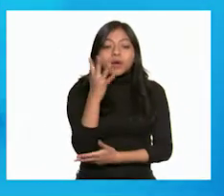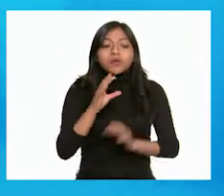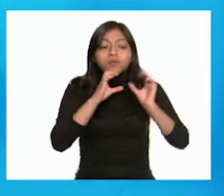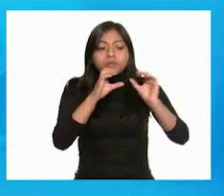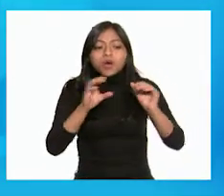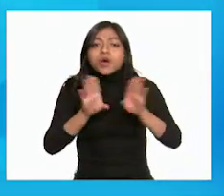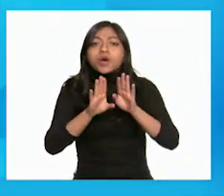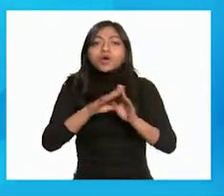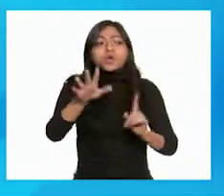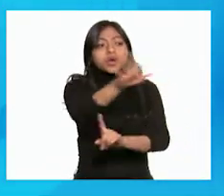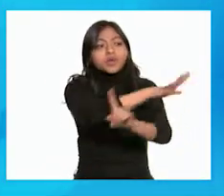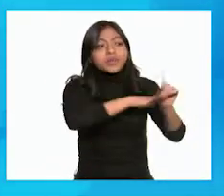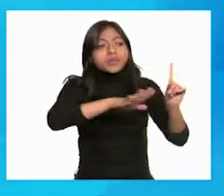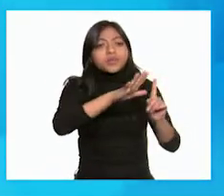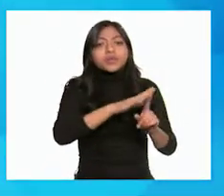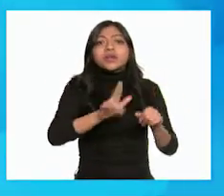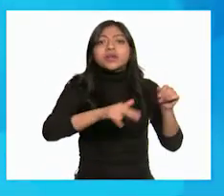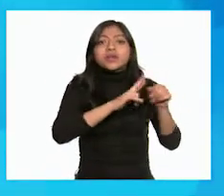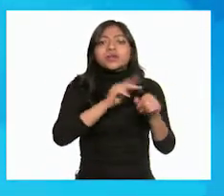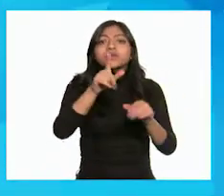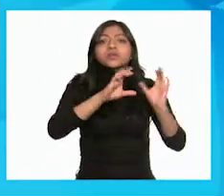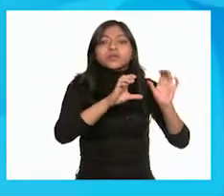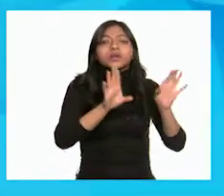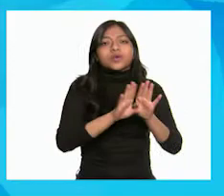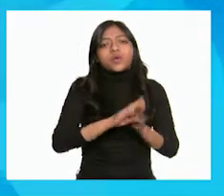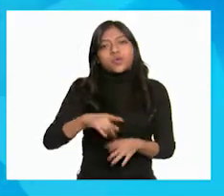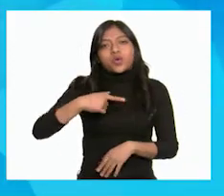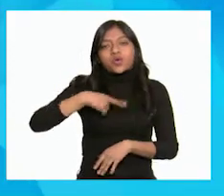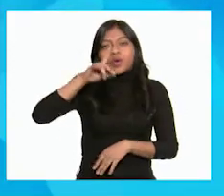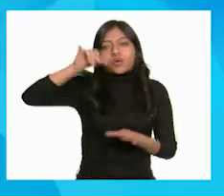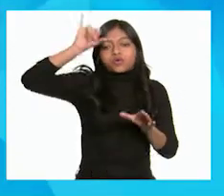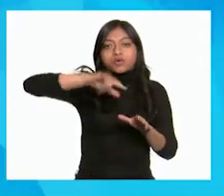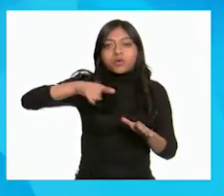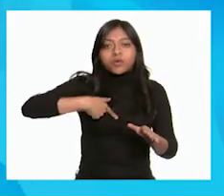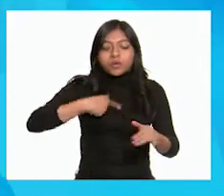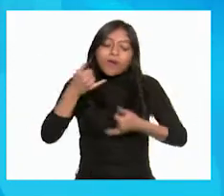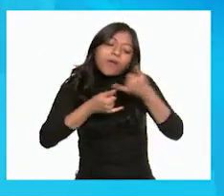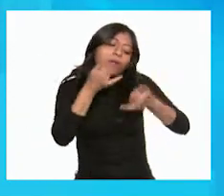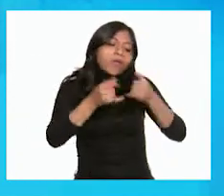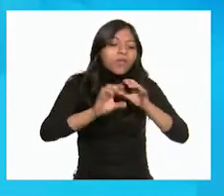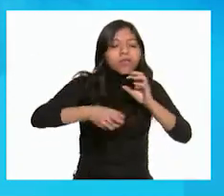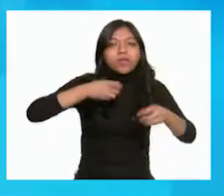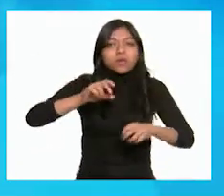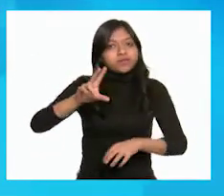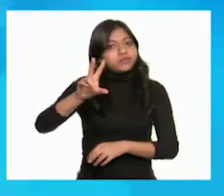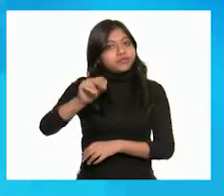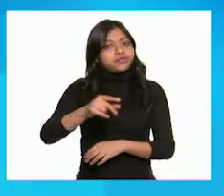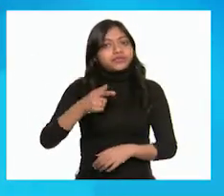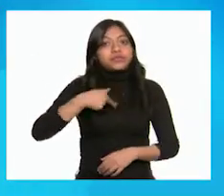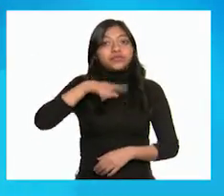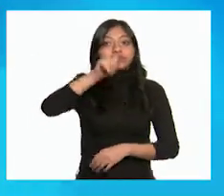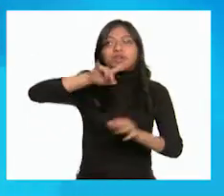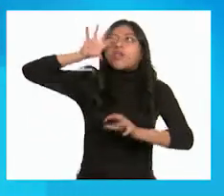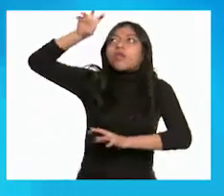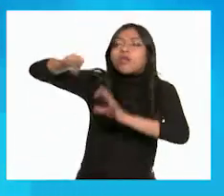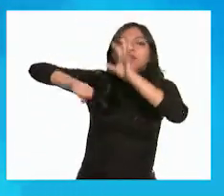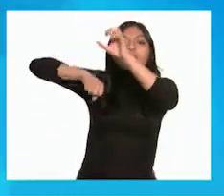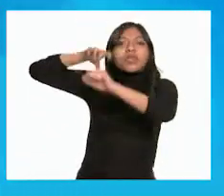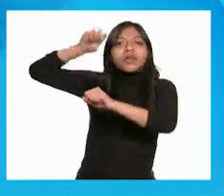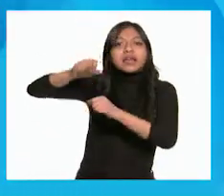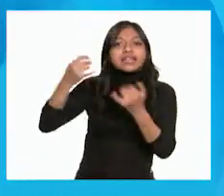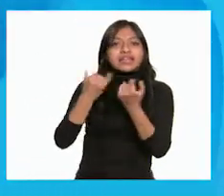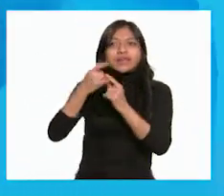naturaleza que te rodea? echándoles agua y no jugando con ellos. Mezcalando los árboles y no